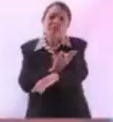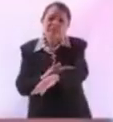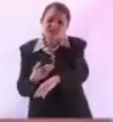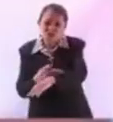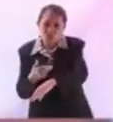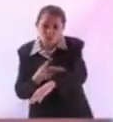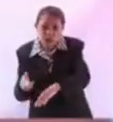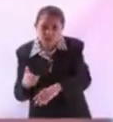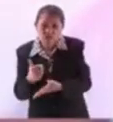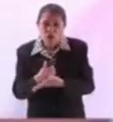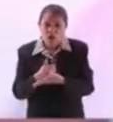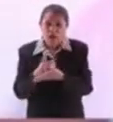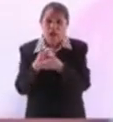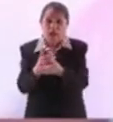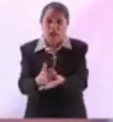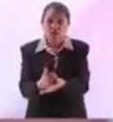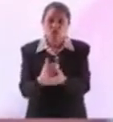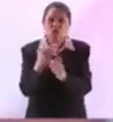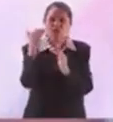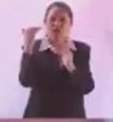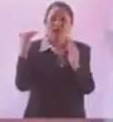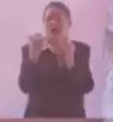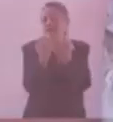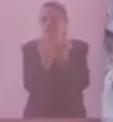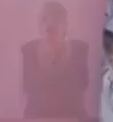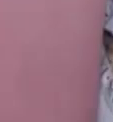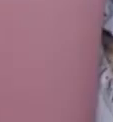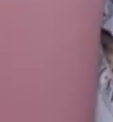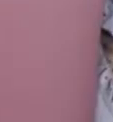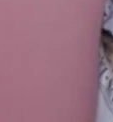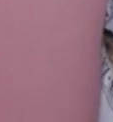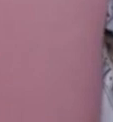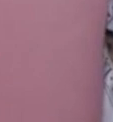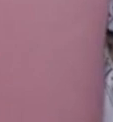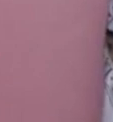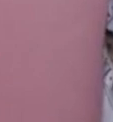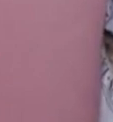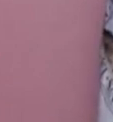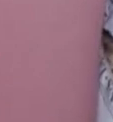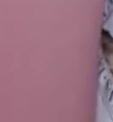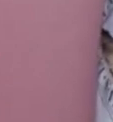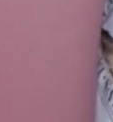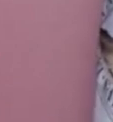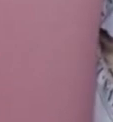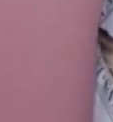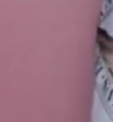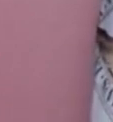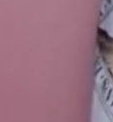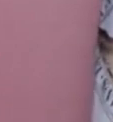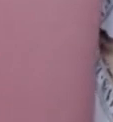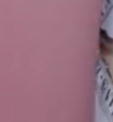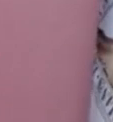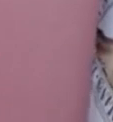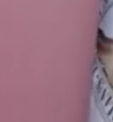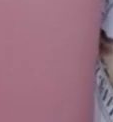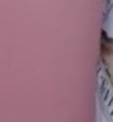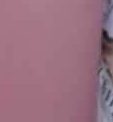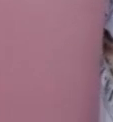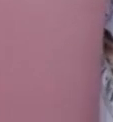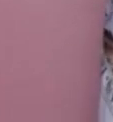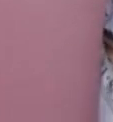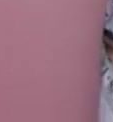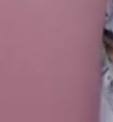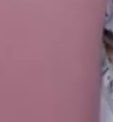ayuda a reducir al máximo las brechas de desigualdad social. Agradecemos el apoyo y la cercanía del presidente Andrés Manuel